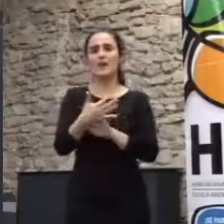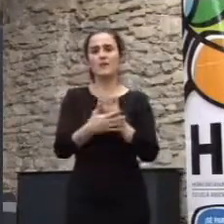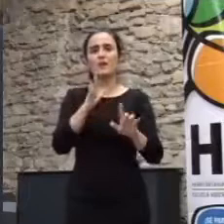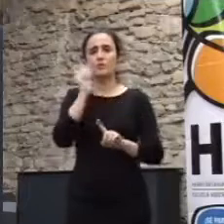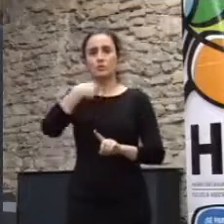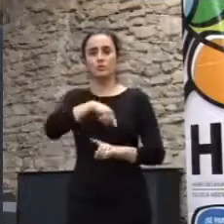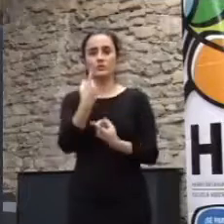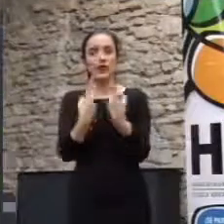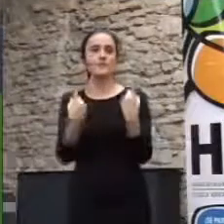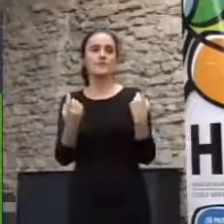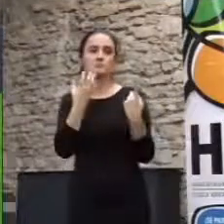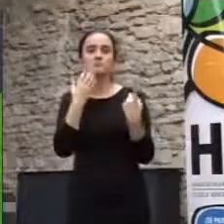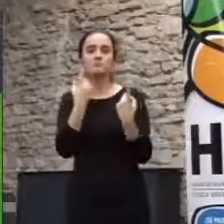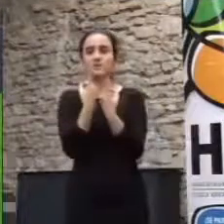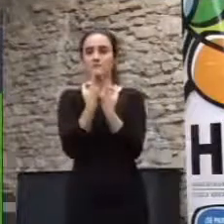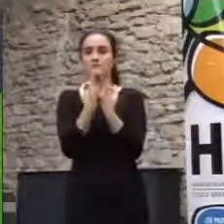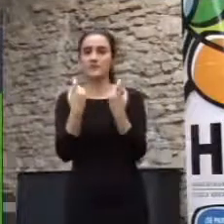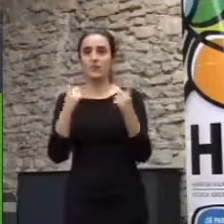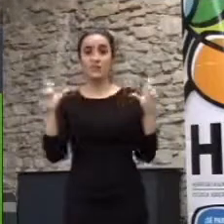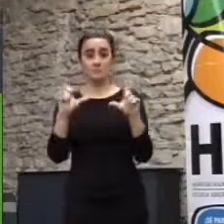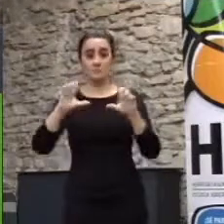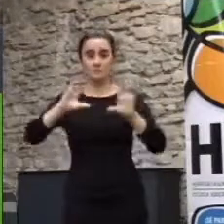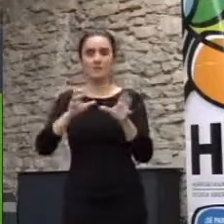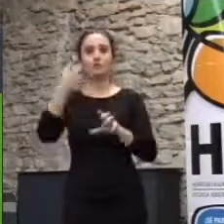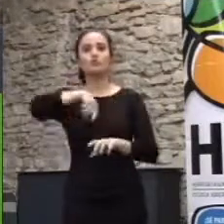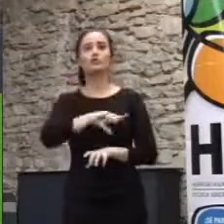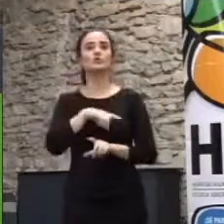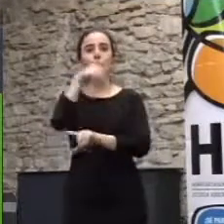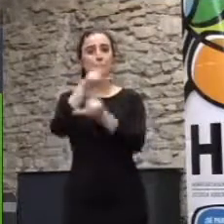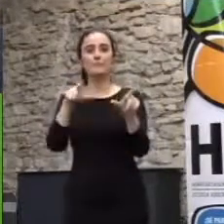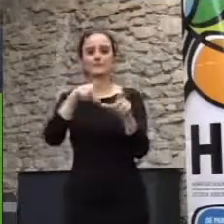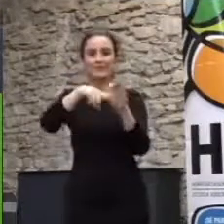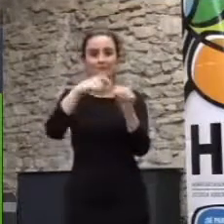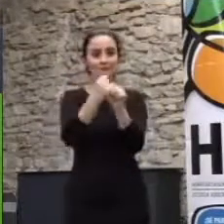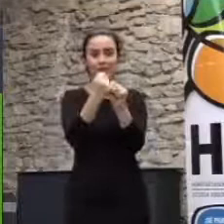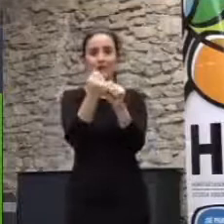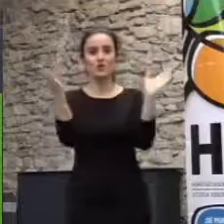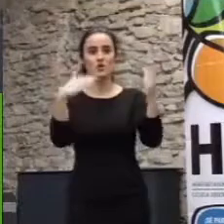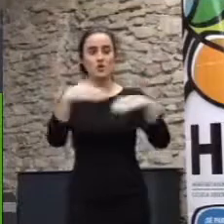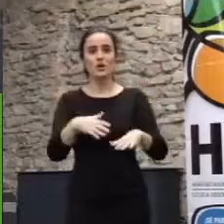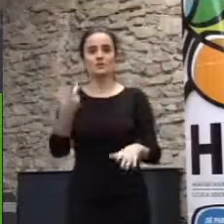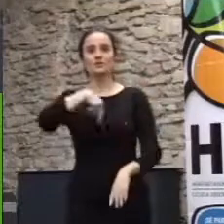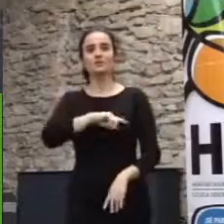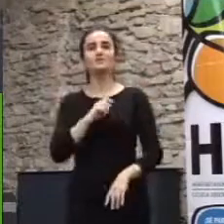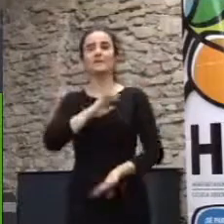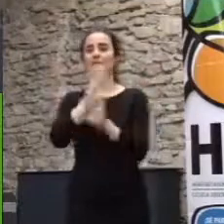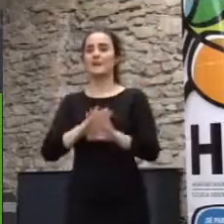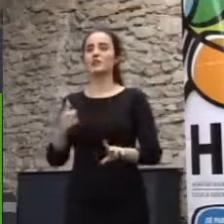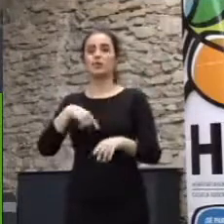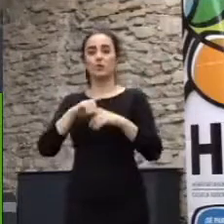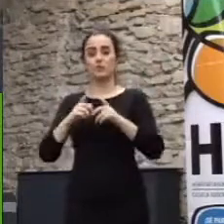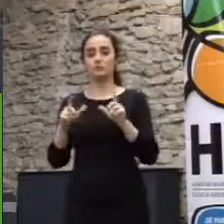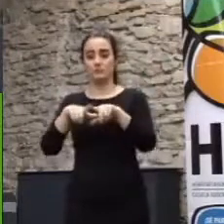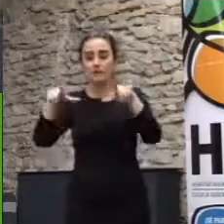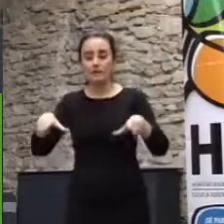tenemos muchas veces los propios medios de comunicación, la falta de personal, tendemos a tirar demasiado de esos gabinetes, de esos